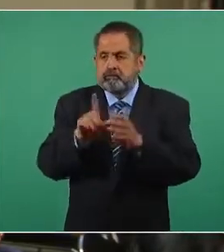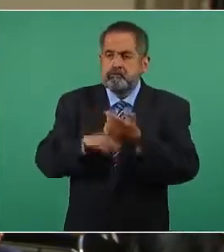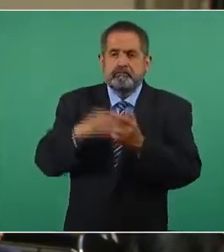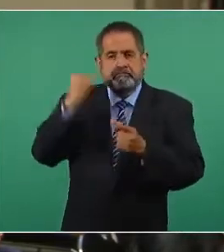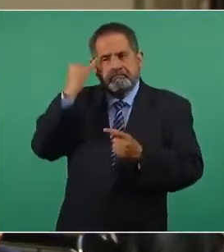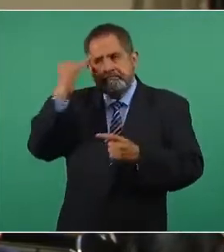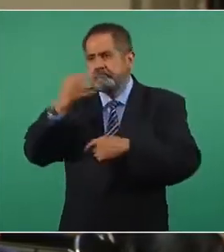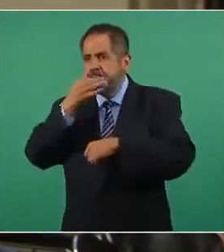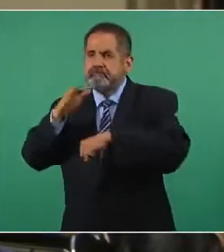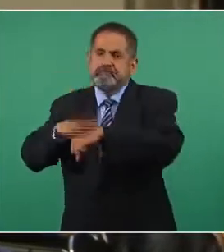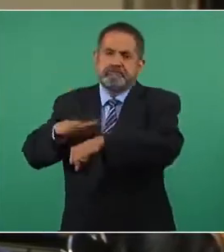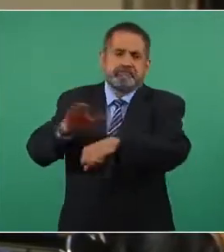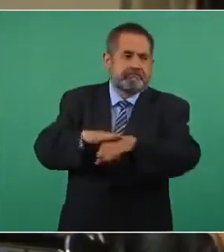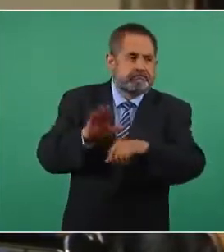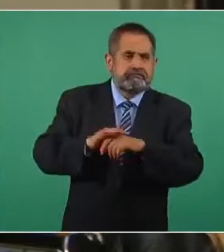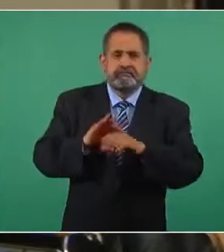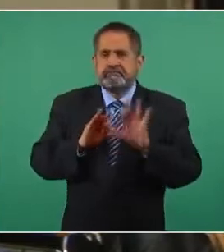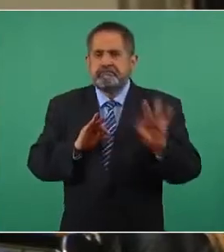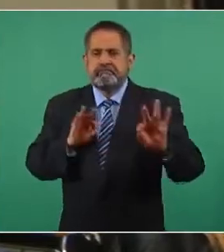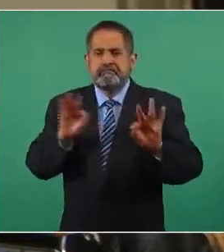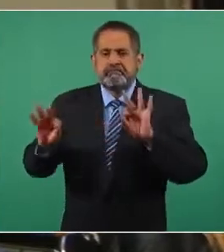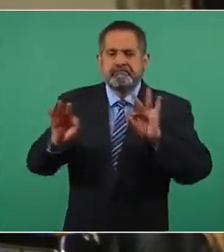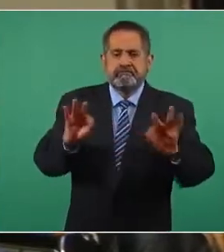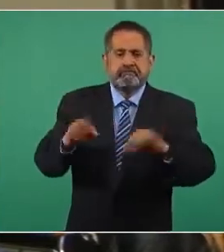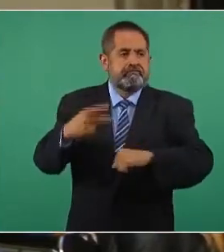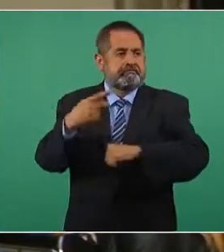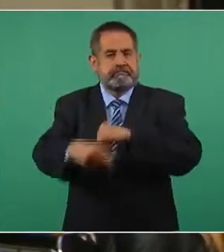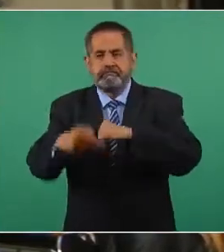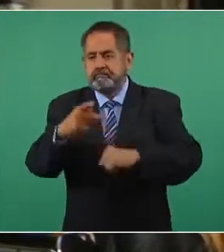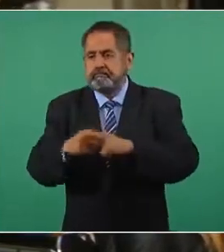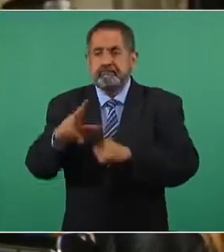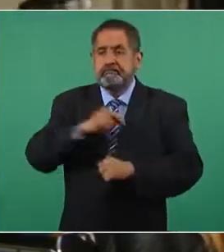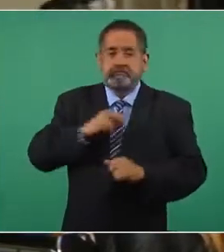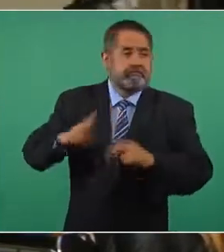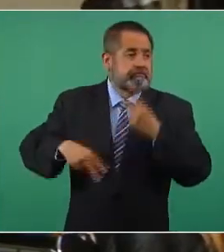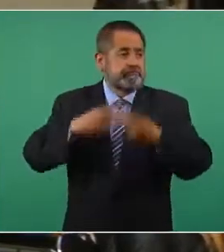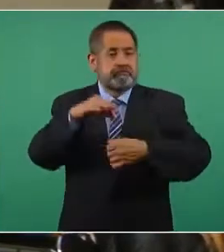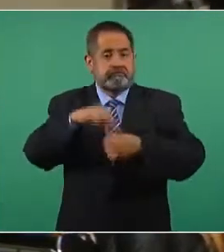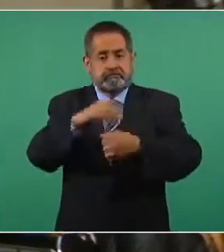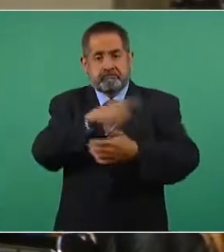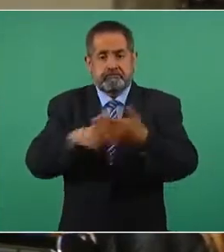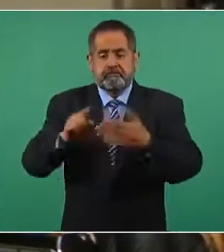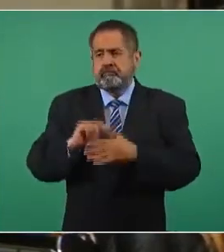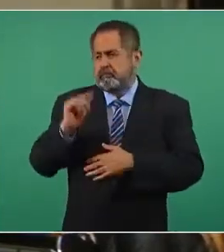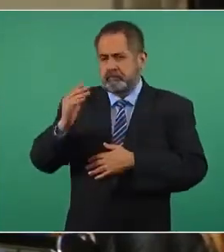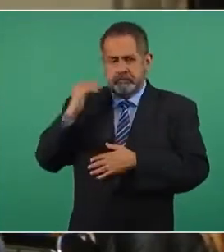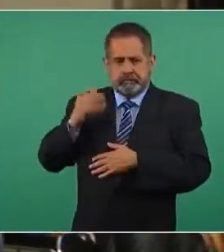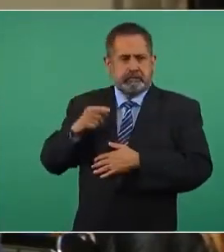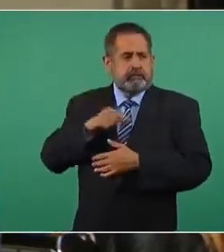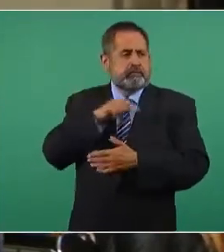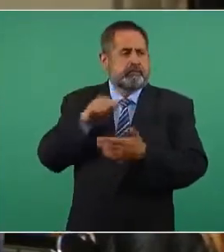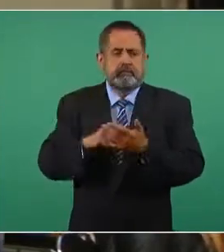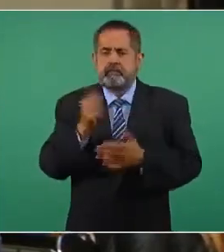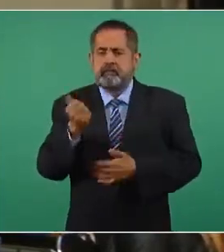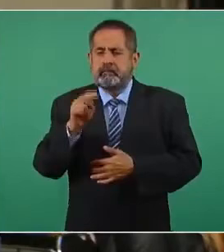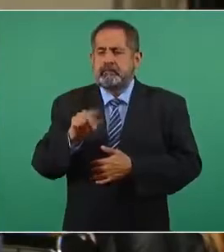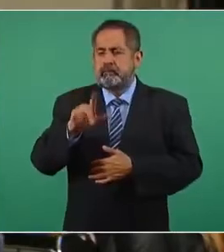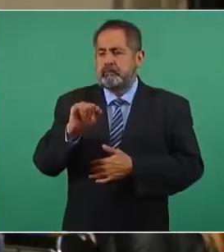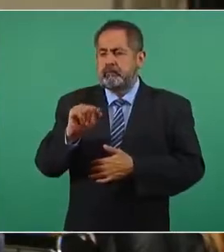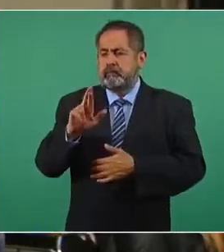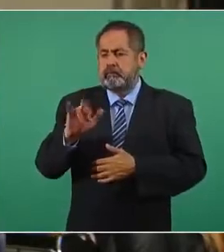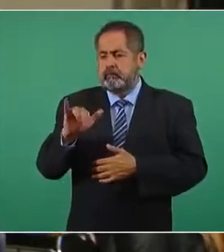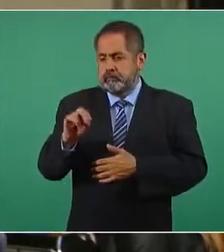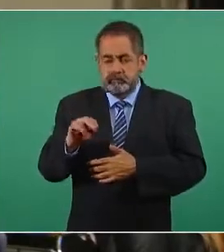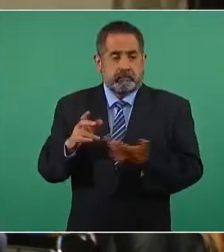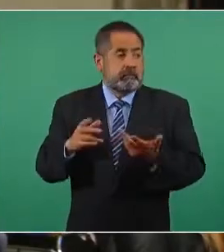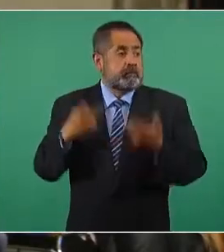idea de que corremos peligro a la hora de presentarnos a votar. Acabo de estar en San Luis Río Colorado, por ejemplo, y a los ciudadanos